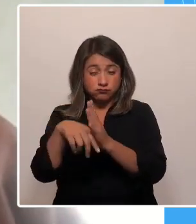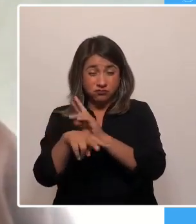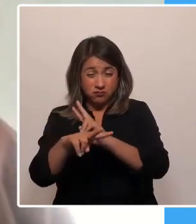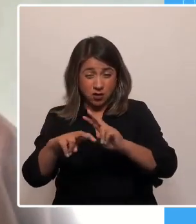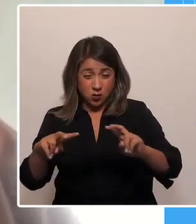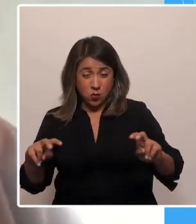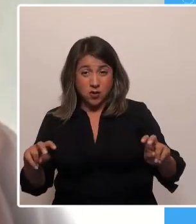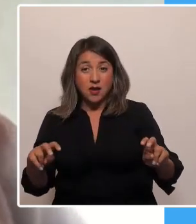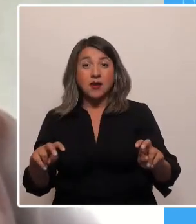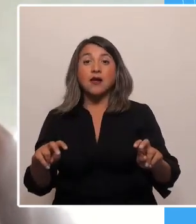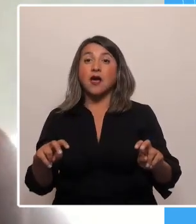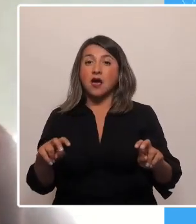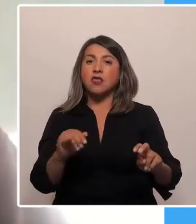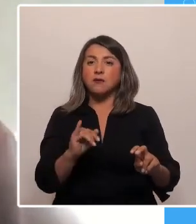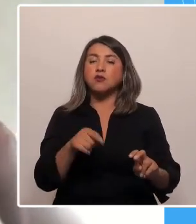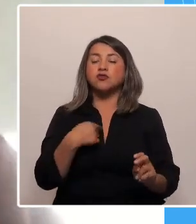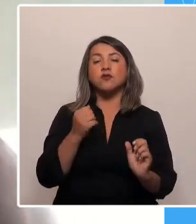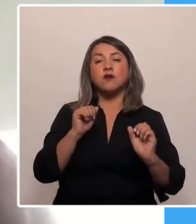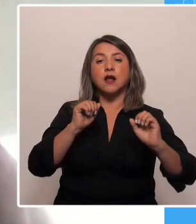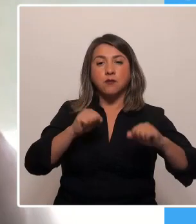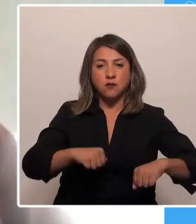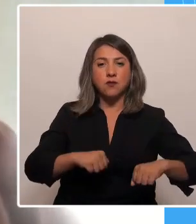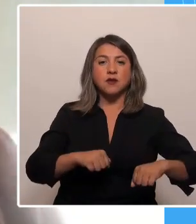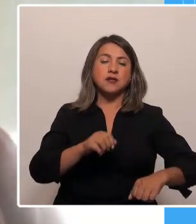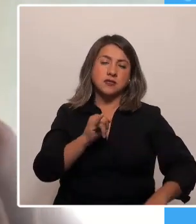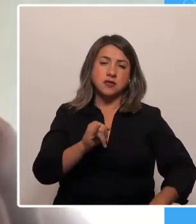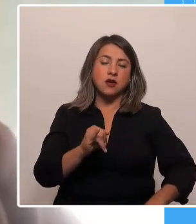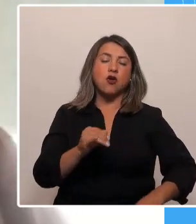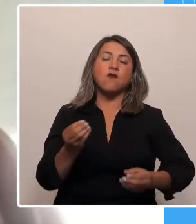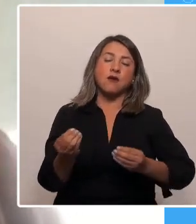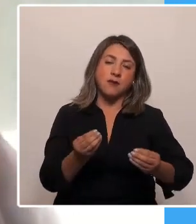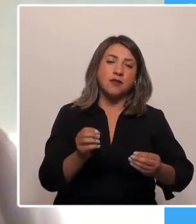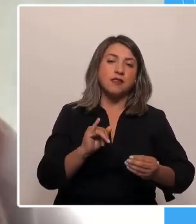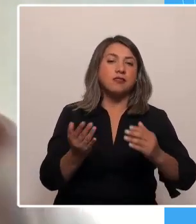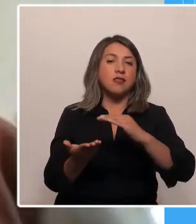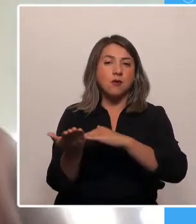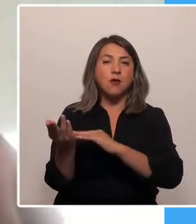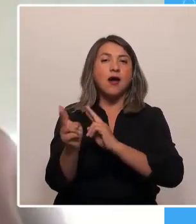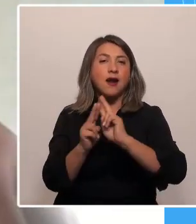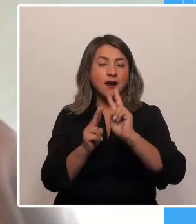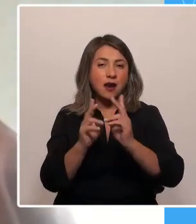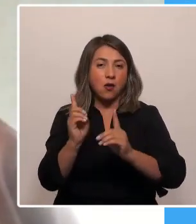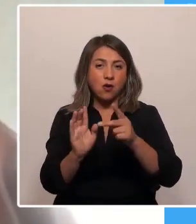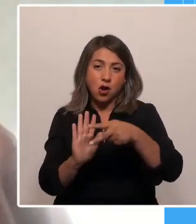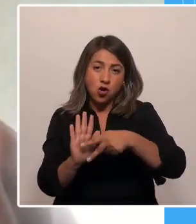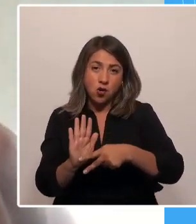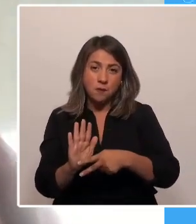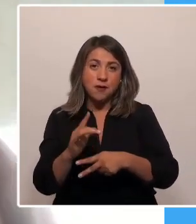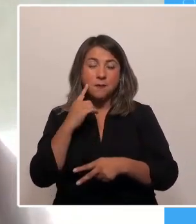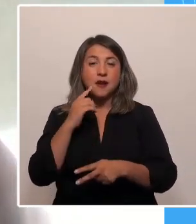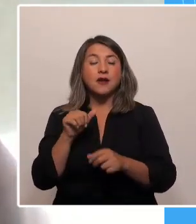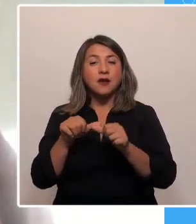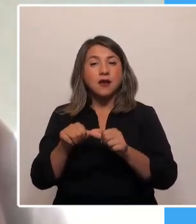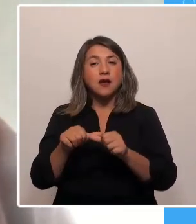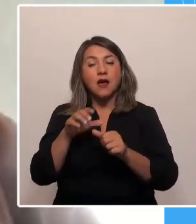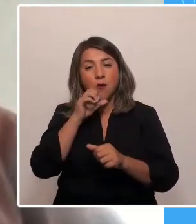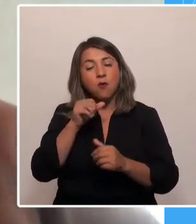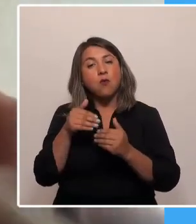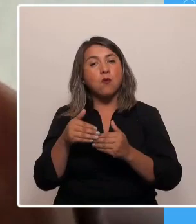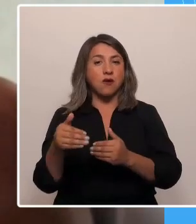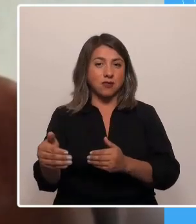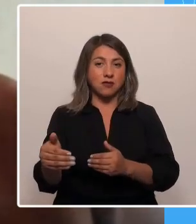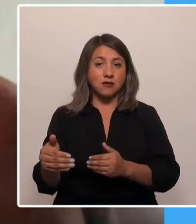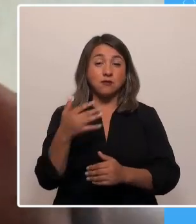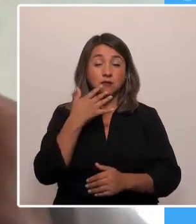general estas normas, sin perjuicio de las mejoras que podamos introducirle para que resistan el paso del tiempo. Porque